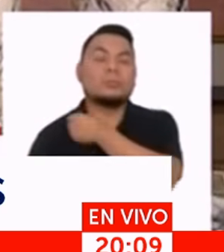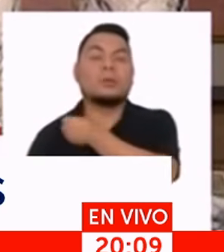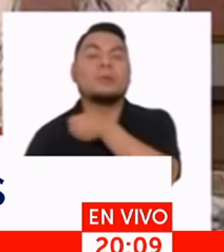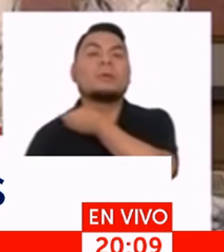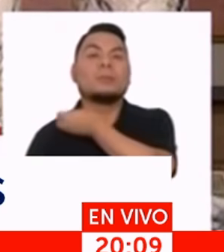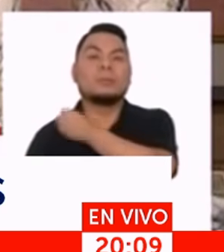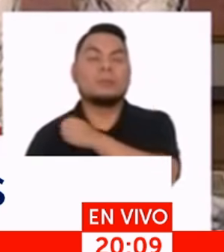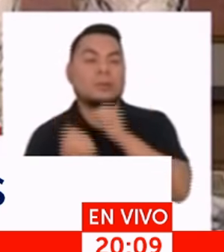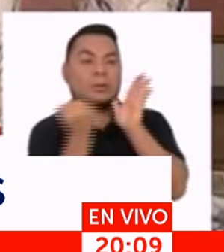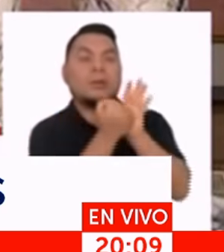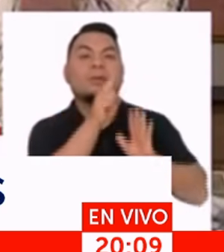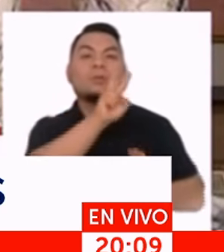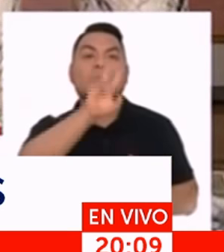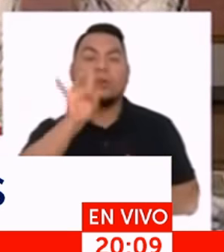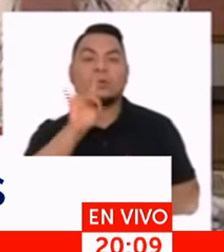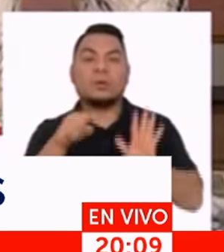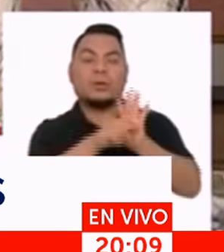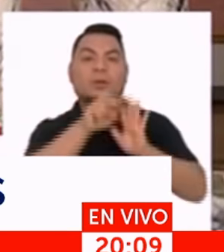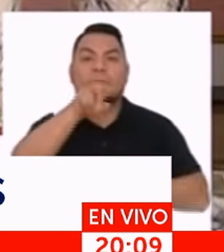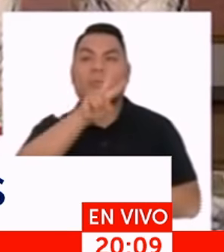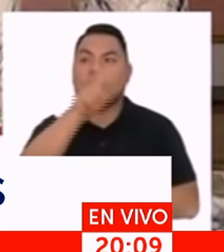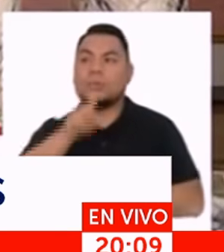Resolución Suprema número